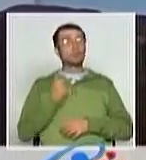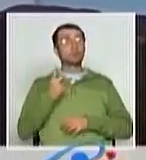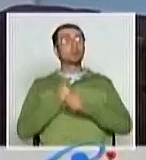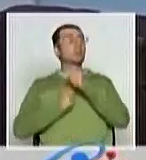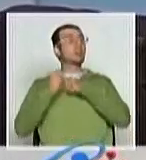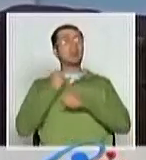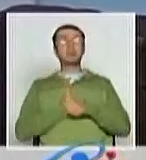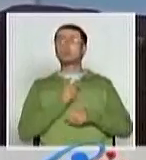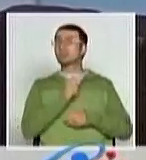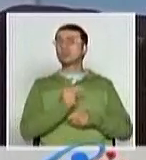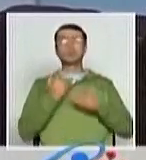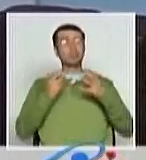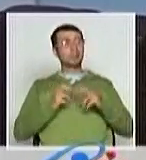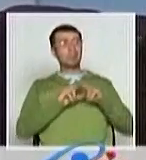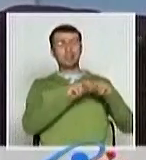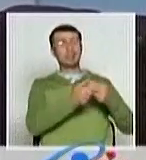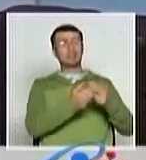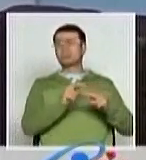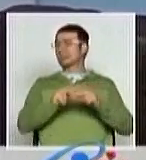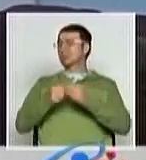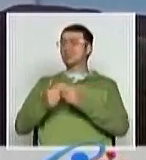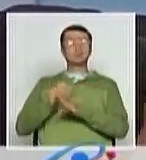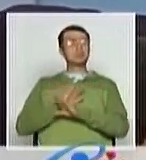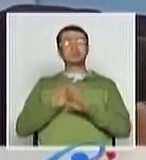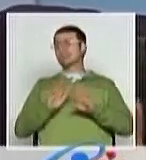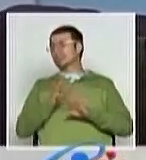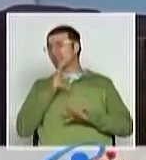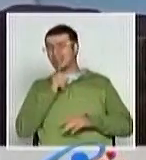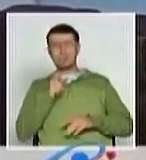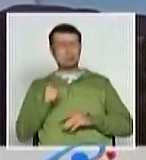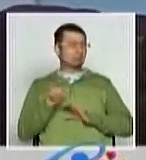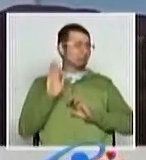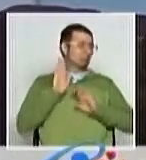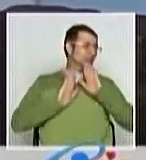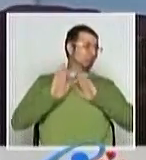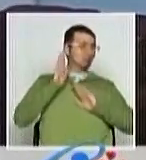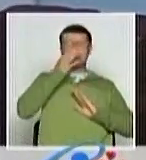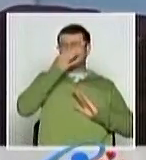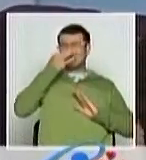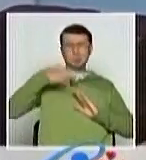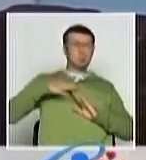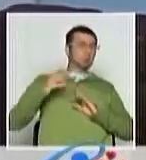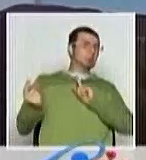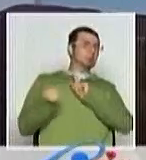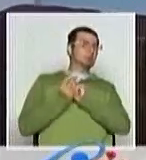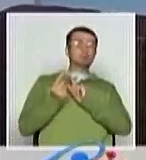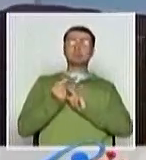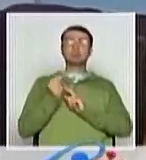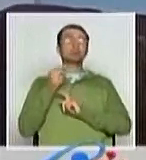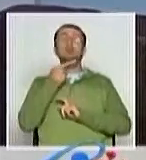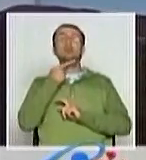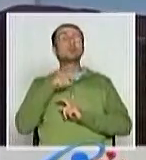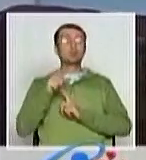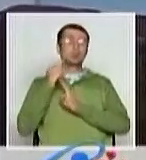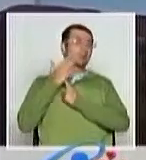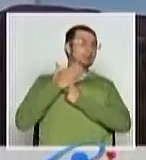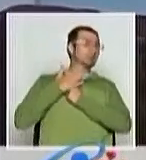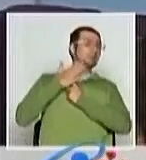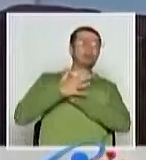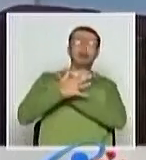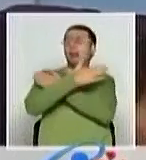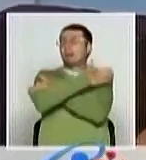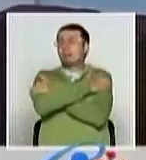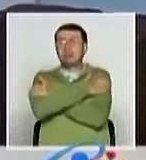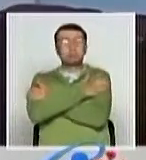quiere tener ninguna relación con su esposo ya le da asco tener cerquita de él una caricia un abrazo